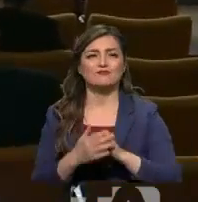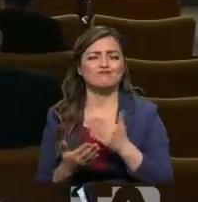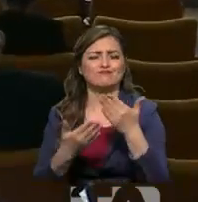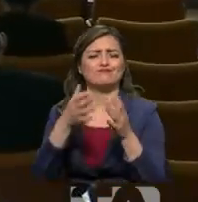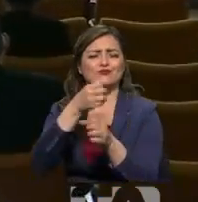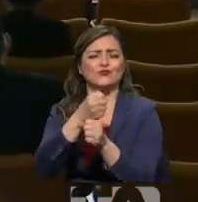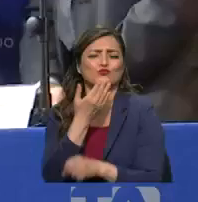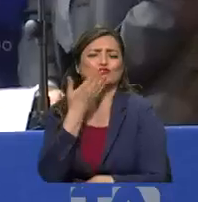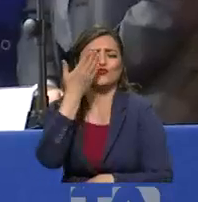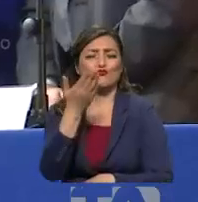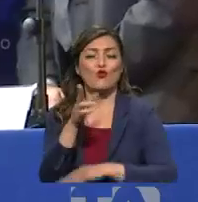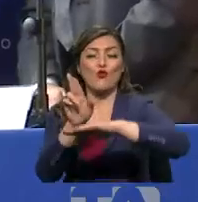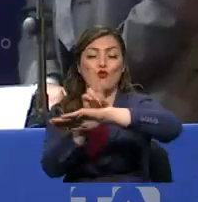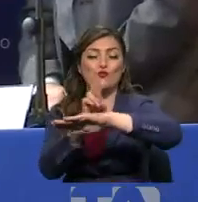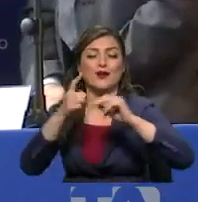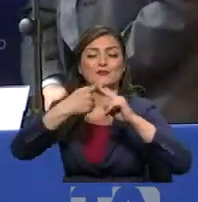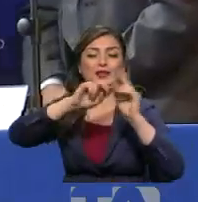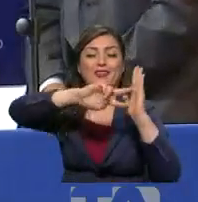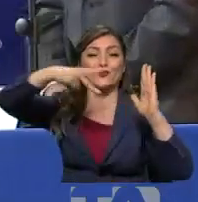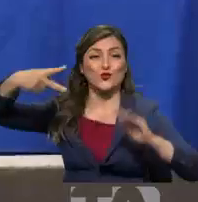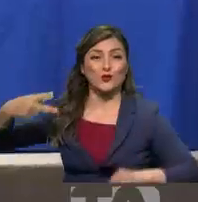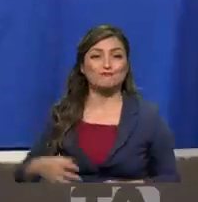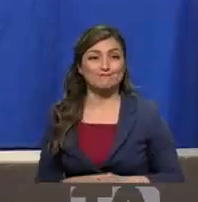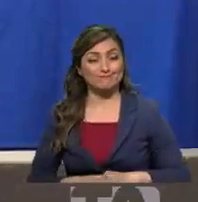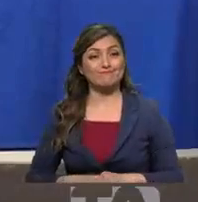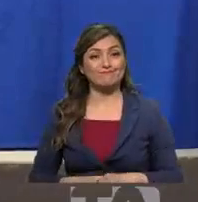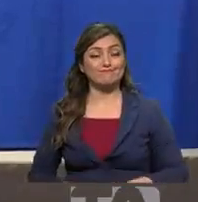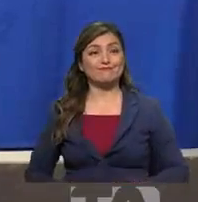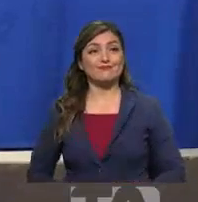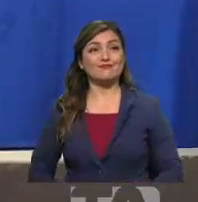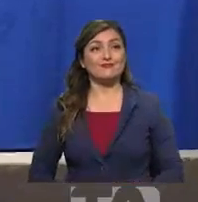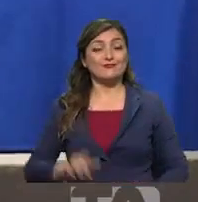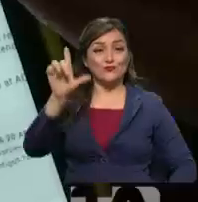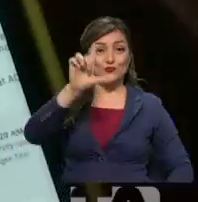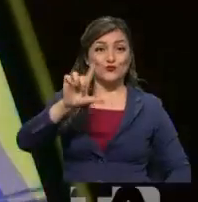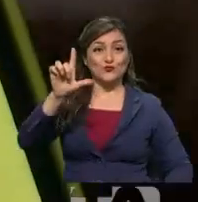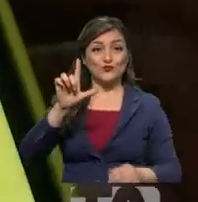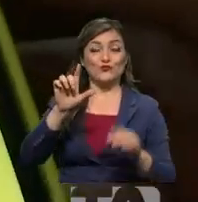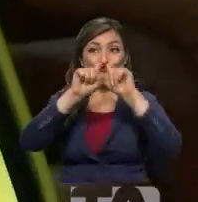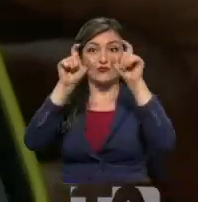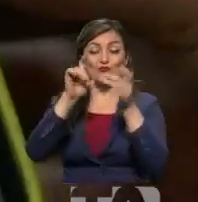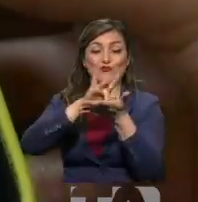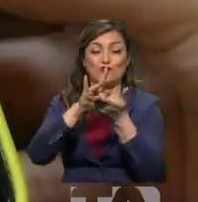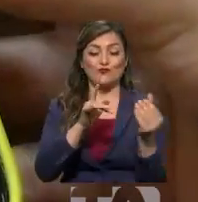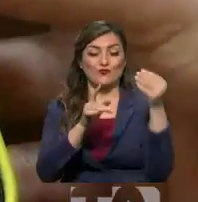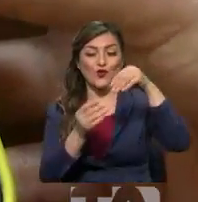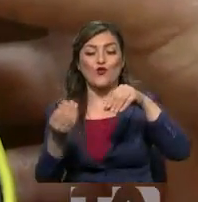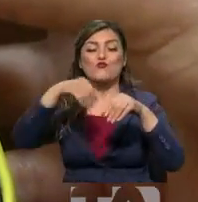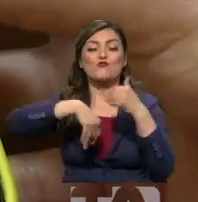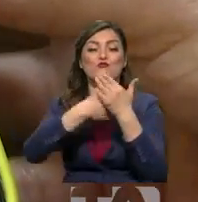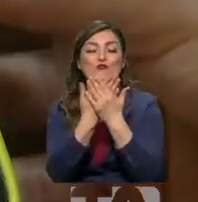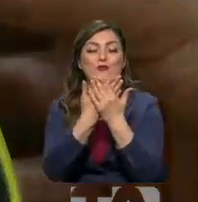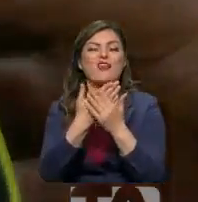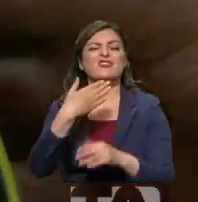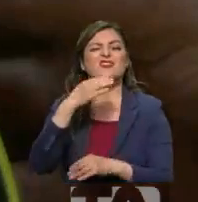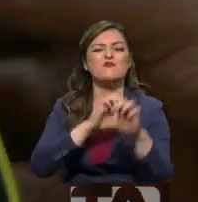sean seguros, se están utilizando herramientas tecnológicas. Justamente este lunes, Laboratorios Roche presentó una nueva prueba de antígenos que